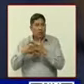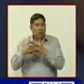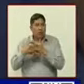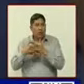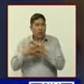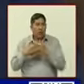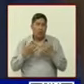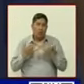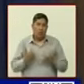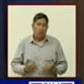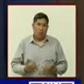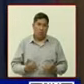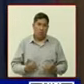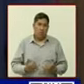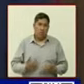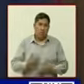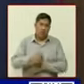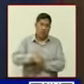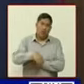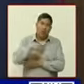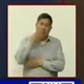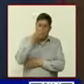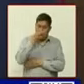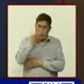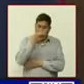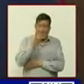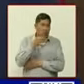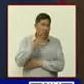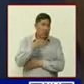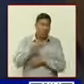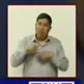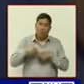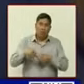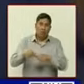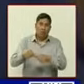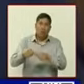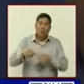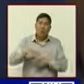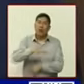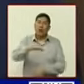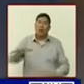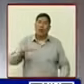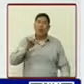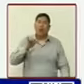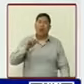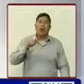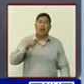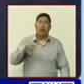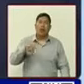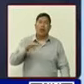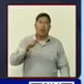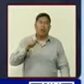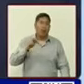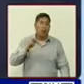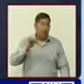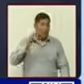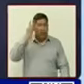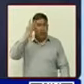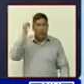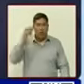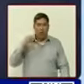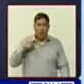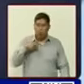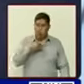el día de hoy, desde las 0 horas y por un tiempo indefinido. Y esto porque la Asamblea